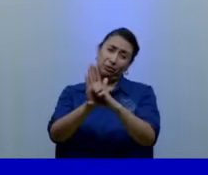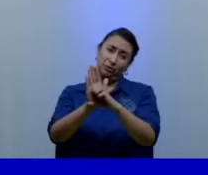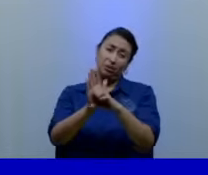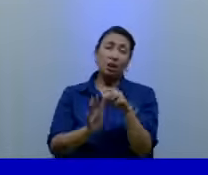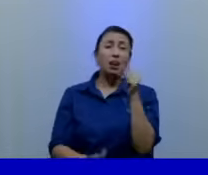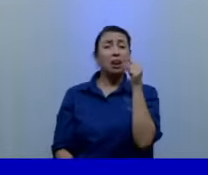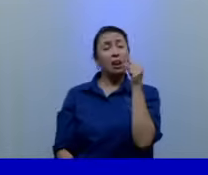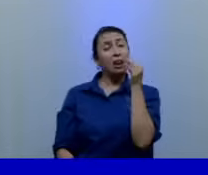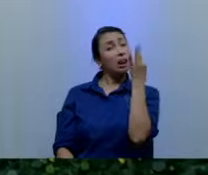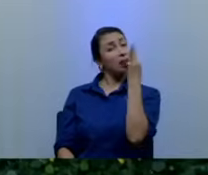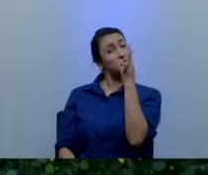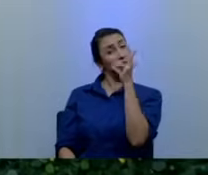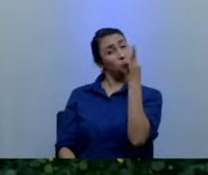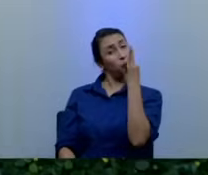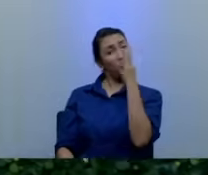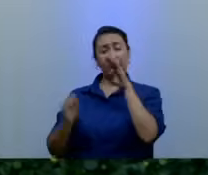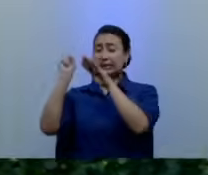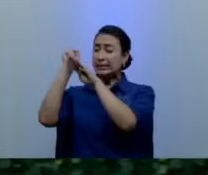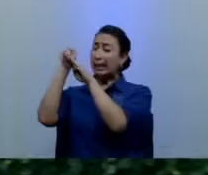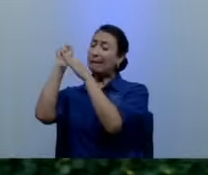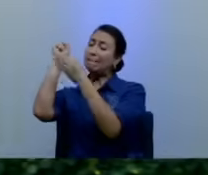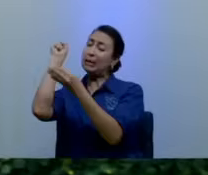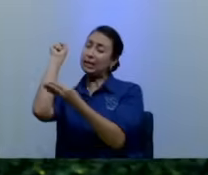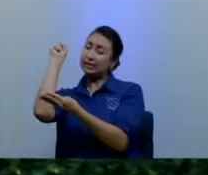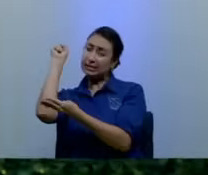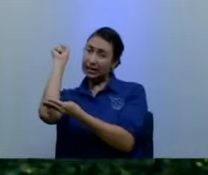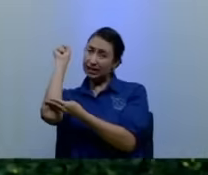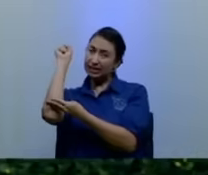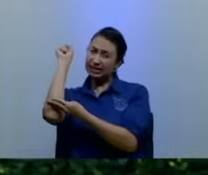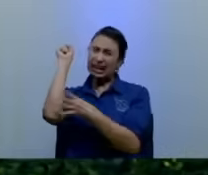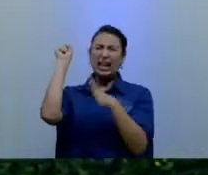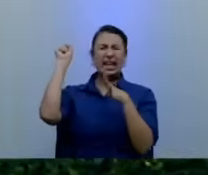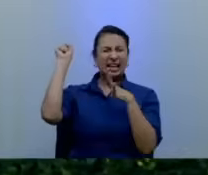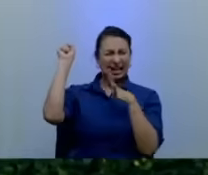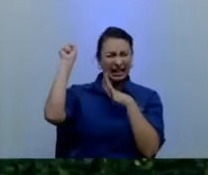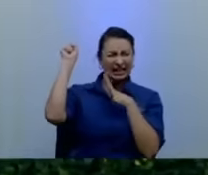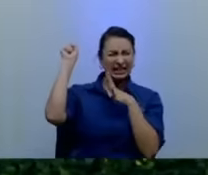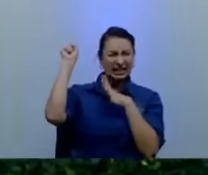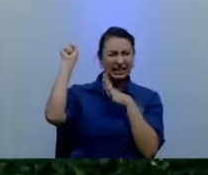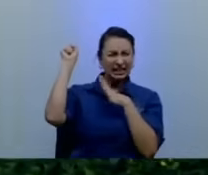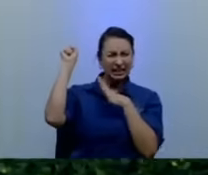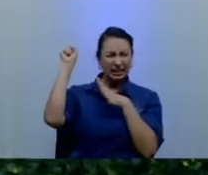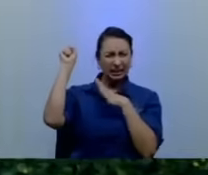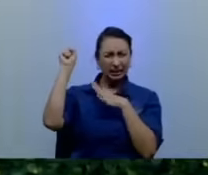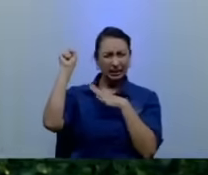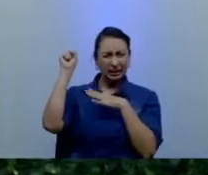o eclampsia, el médico, lo primerísimo que les quita es la sal.